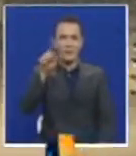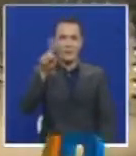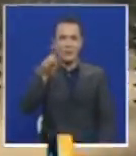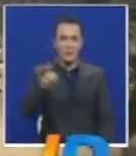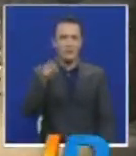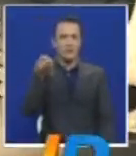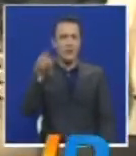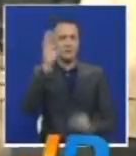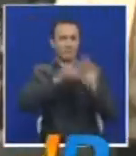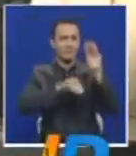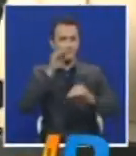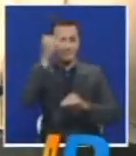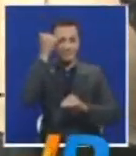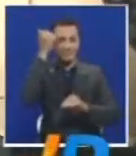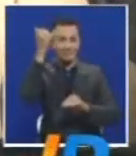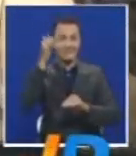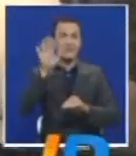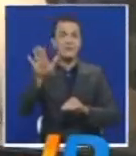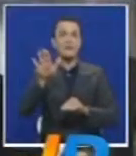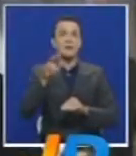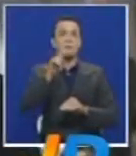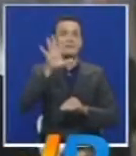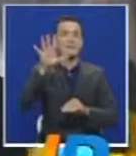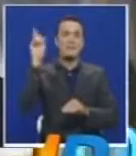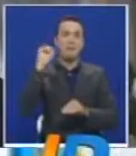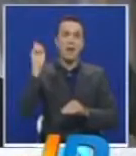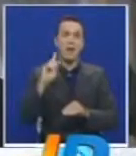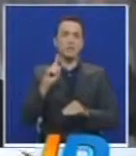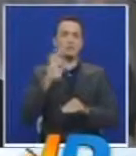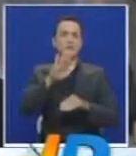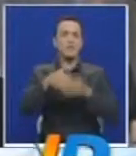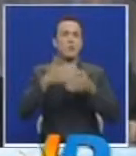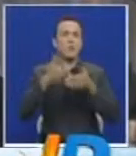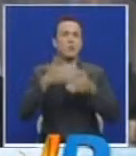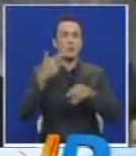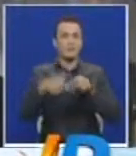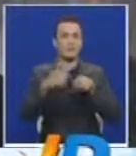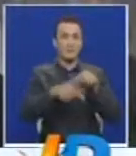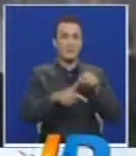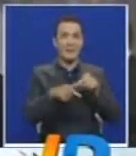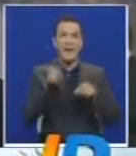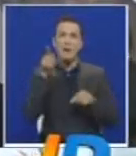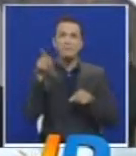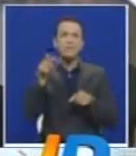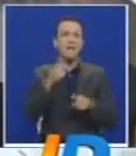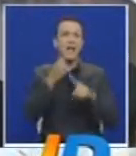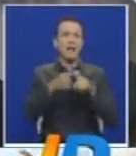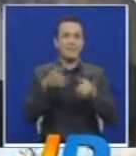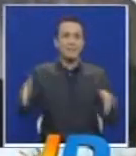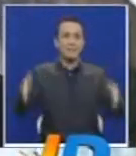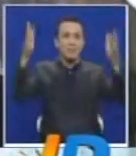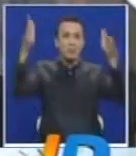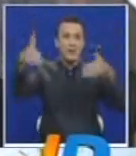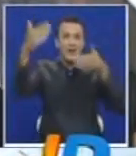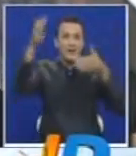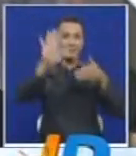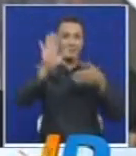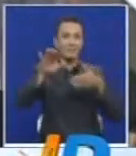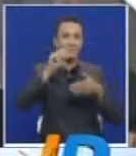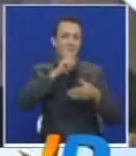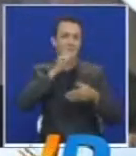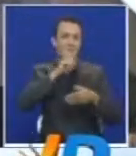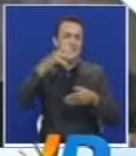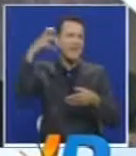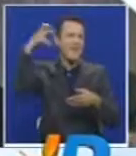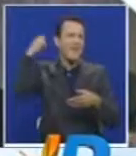itinerante 25 años de moda. Aquí está la instalación, el museo, cada espacio tiene una magia